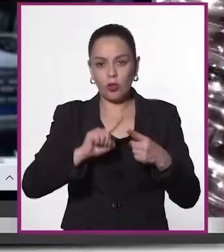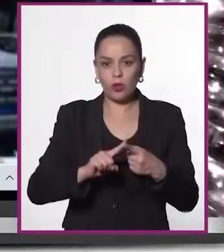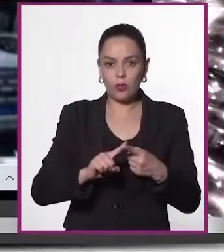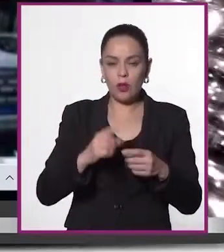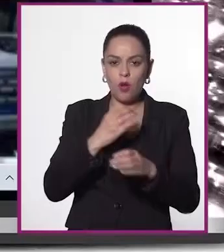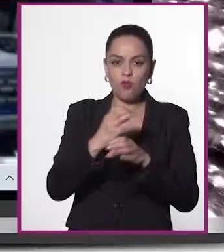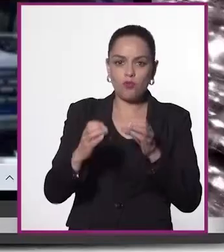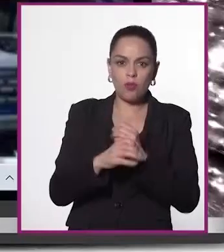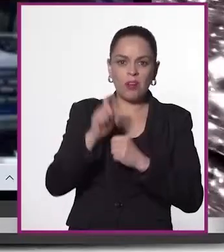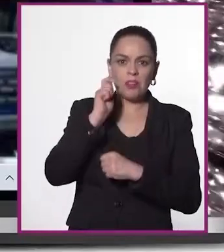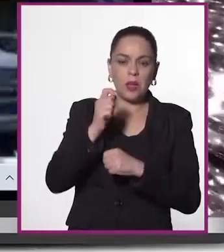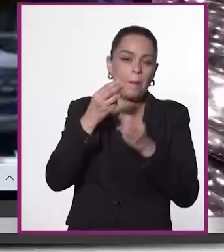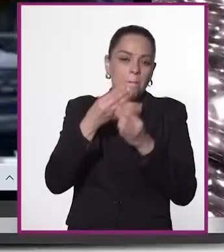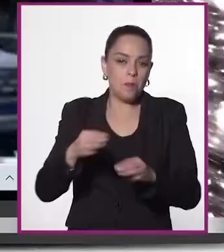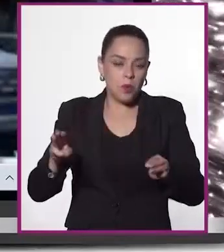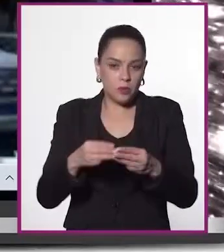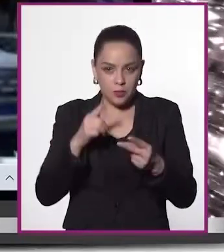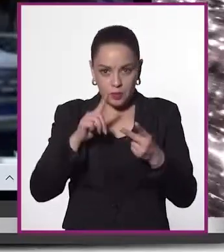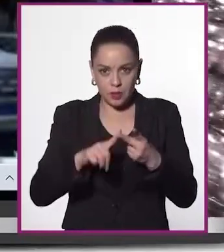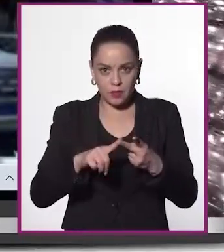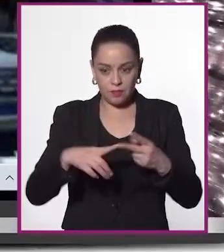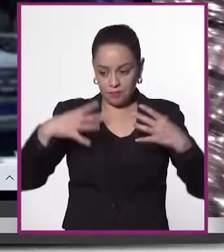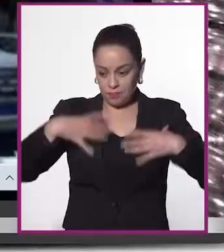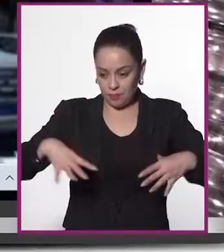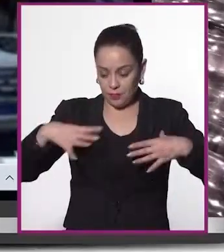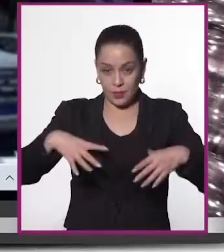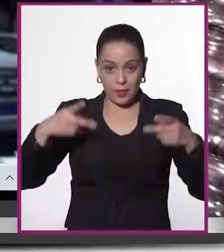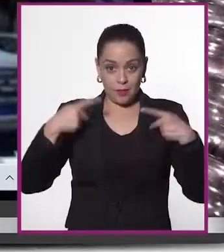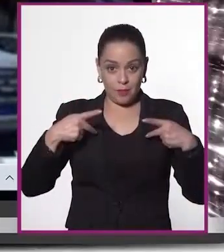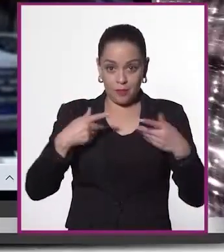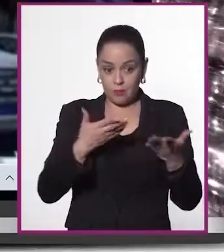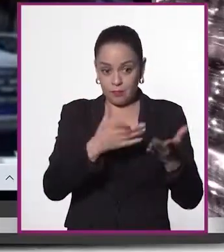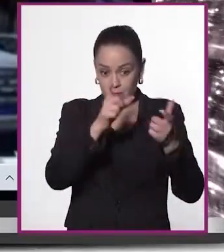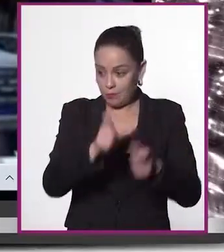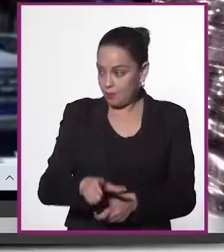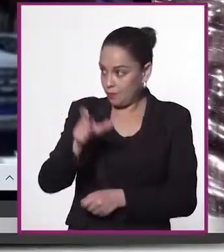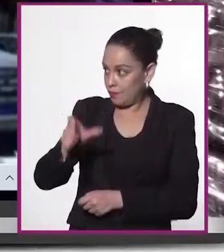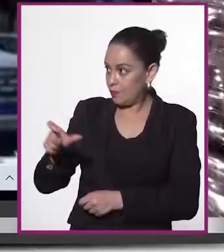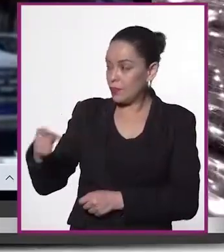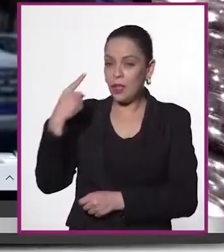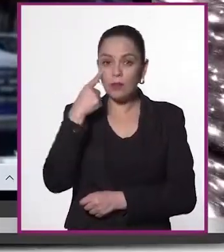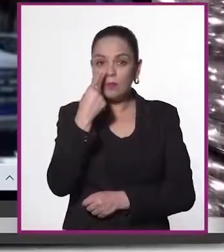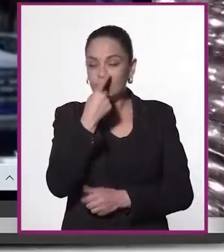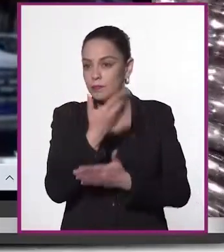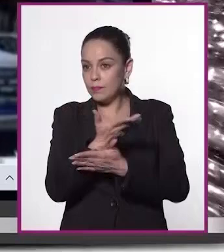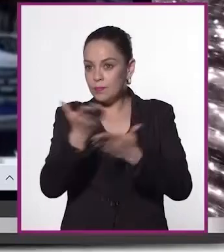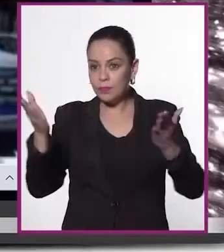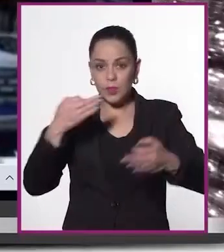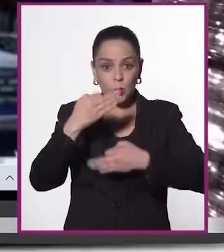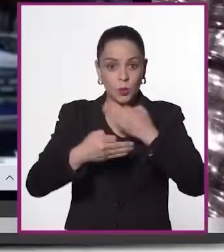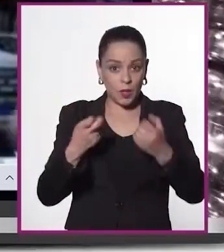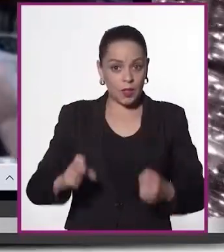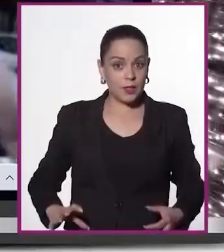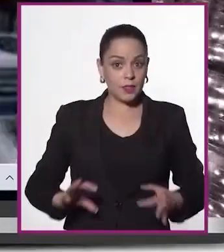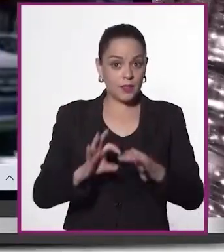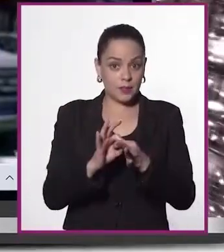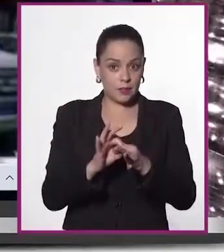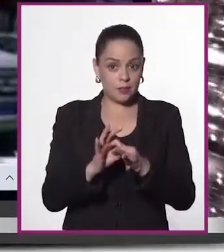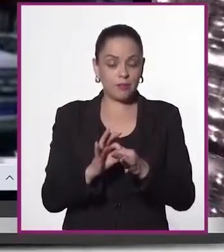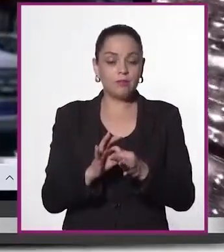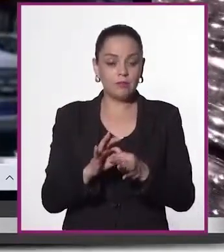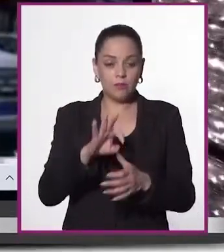instrumentos musicales, el vestuario de los personajes, las miradas y todo lo demás que podemos observar ahí,